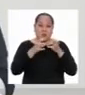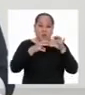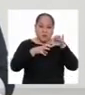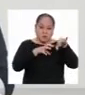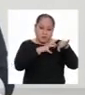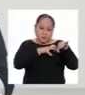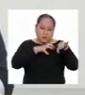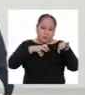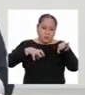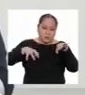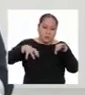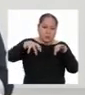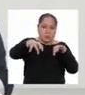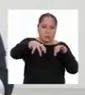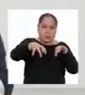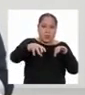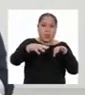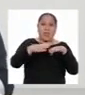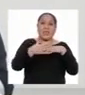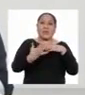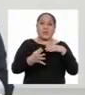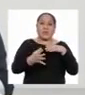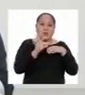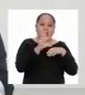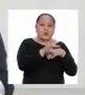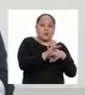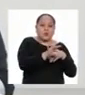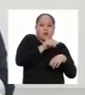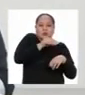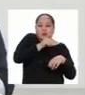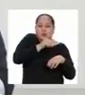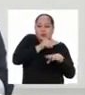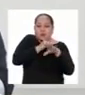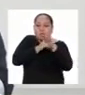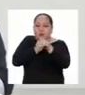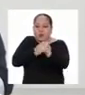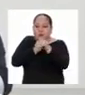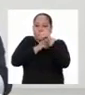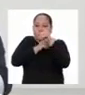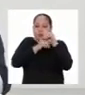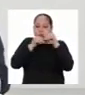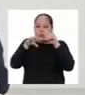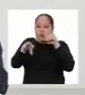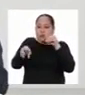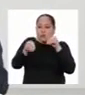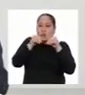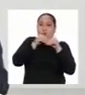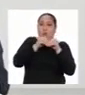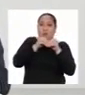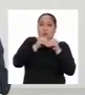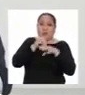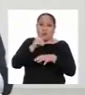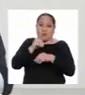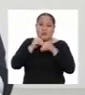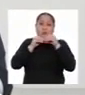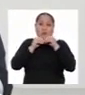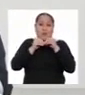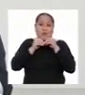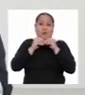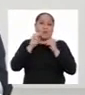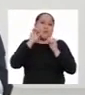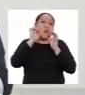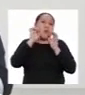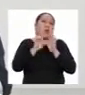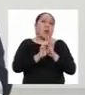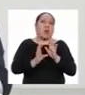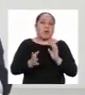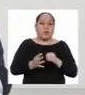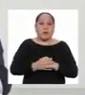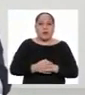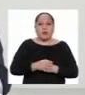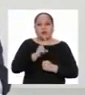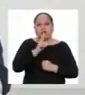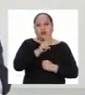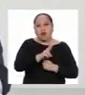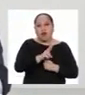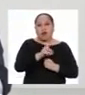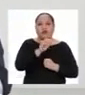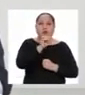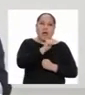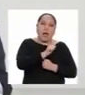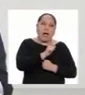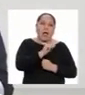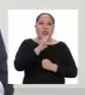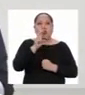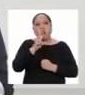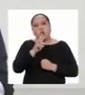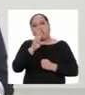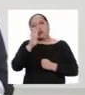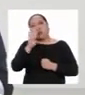Luego tendrías que sacar al azar un número determinado de nombre de cada uno. Por ejemplo, 2 de la letra